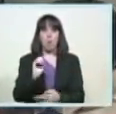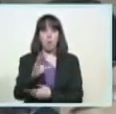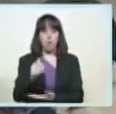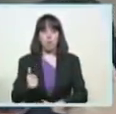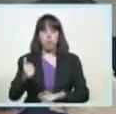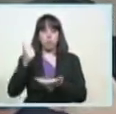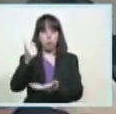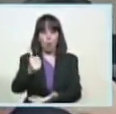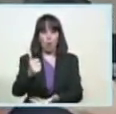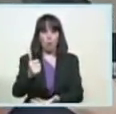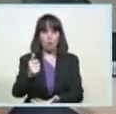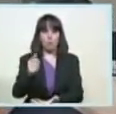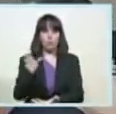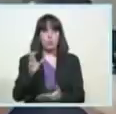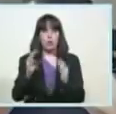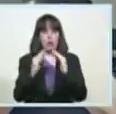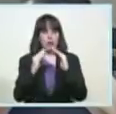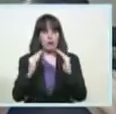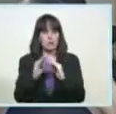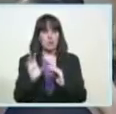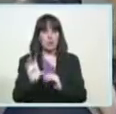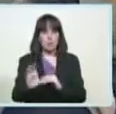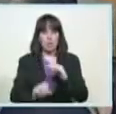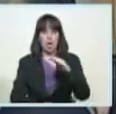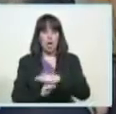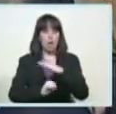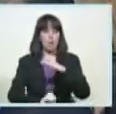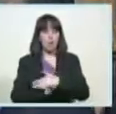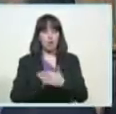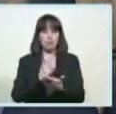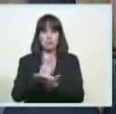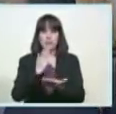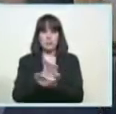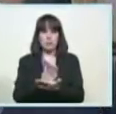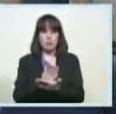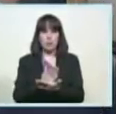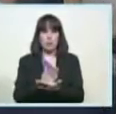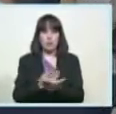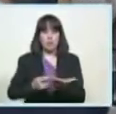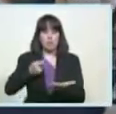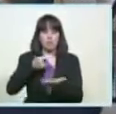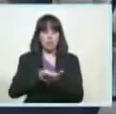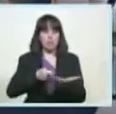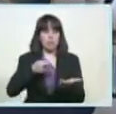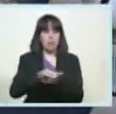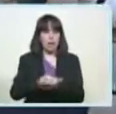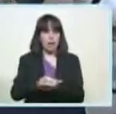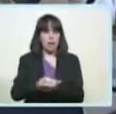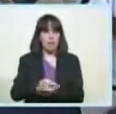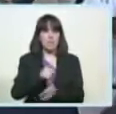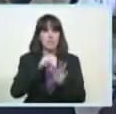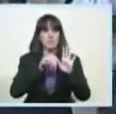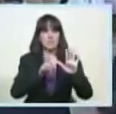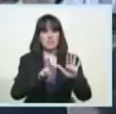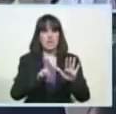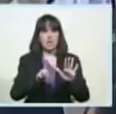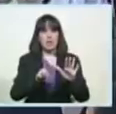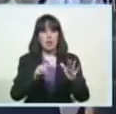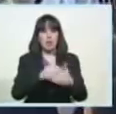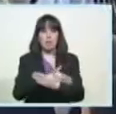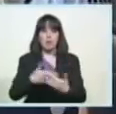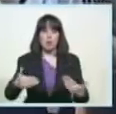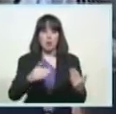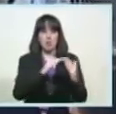patria el sistema de apoyo financiero y subsidio de hogares de la patria de 6 millones de hogares